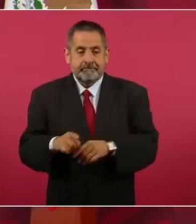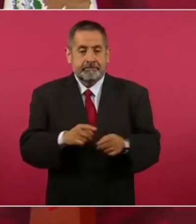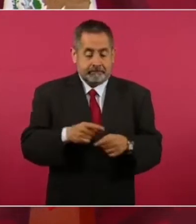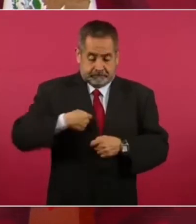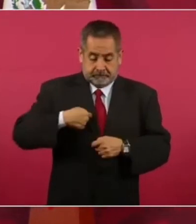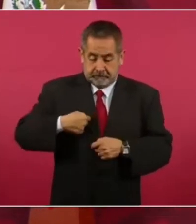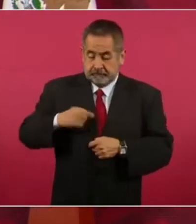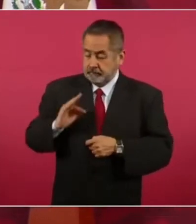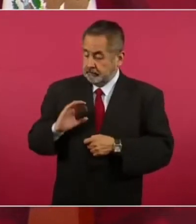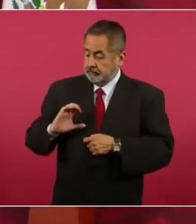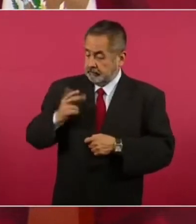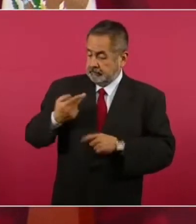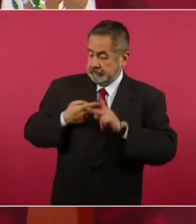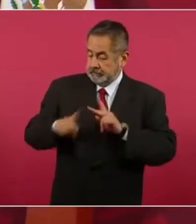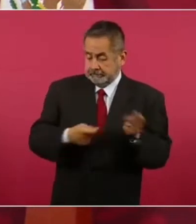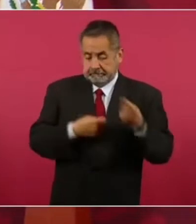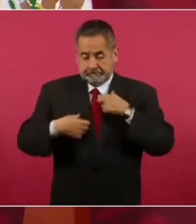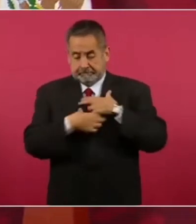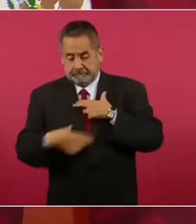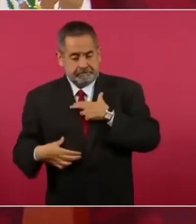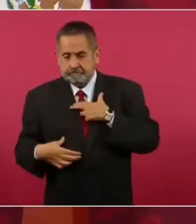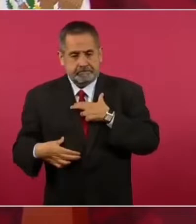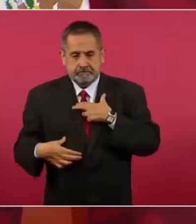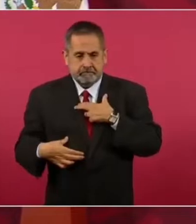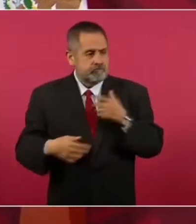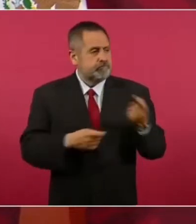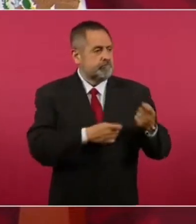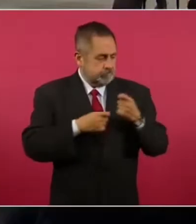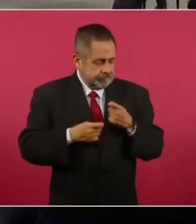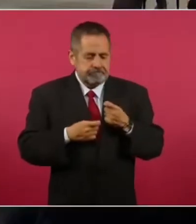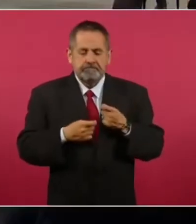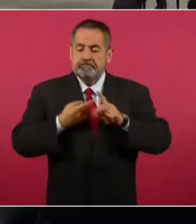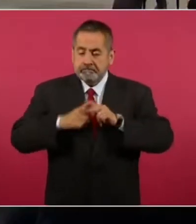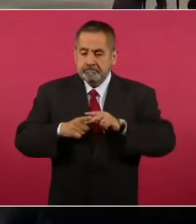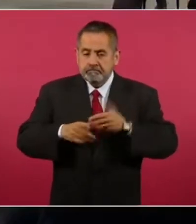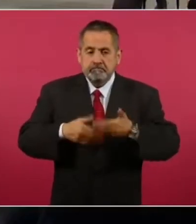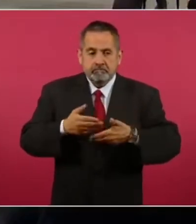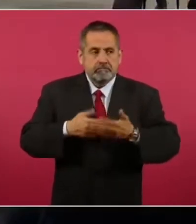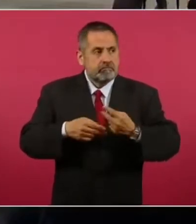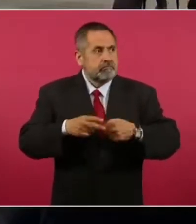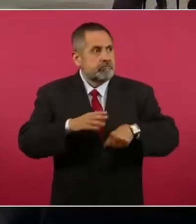el país, le lo llevó arriba y todavía en el gobierno